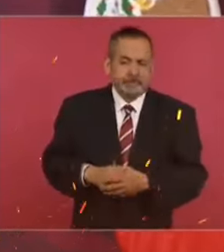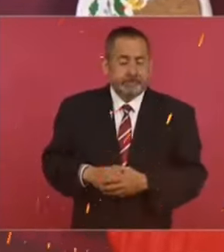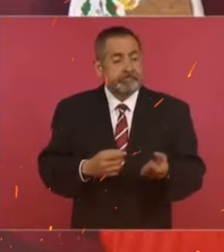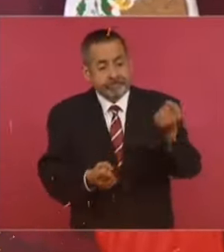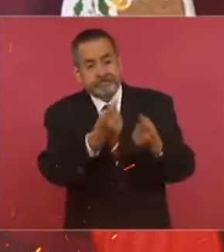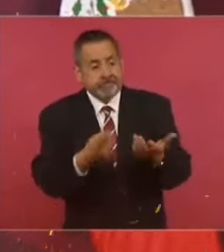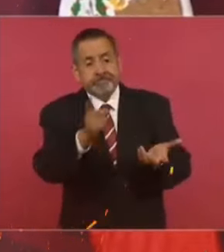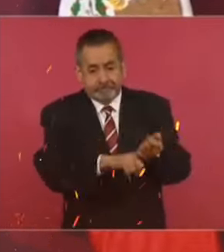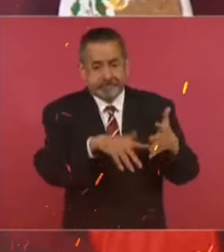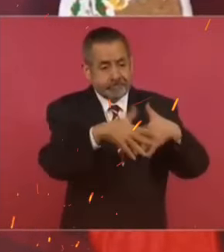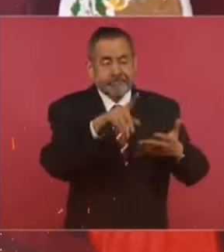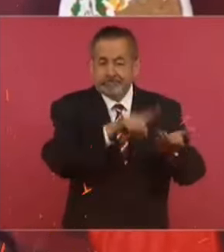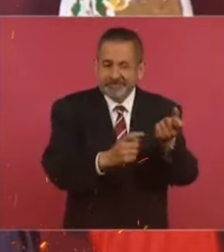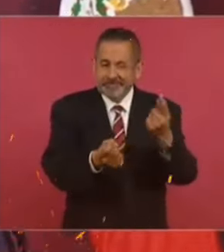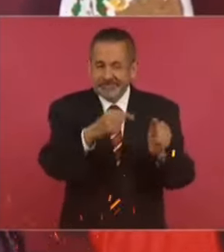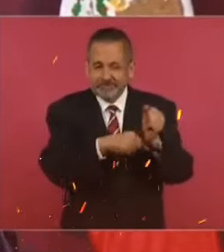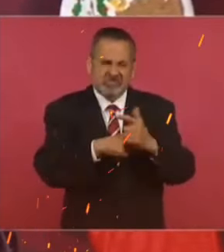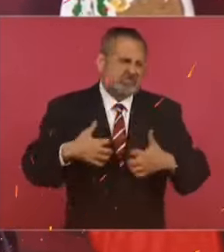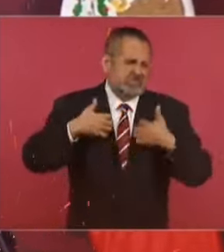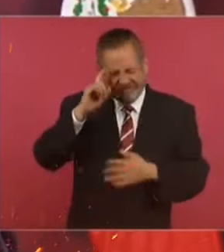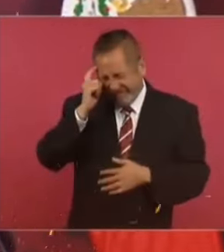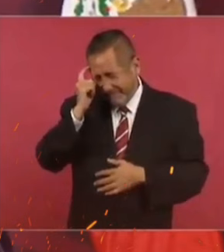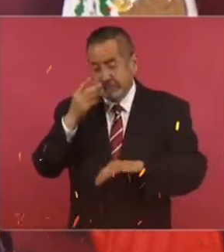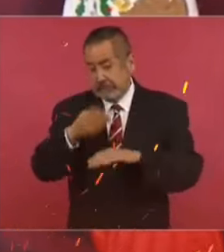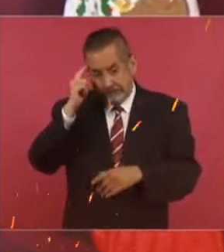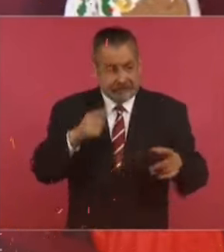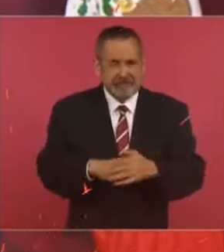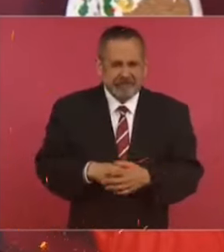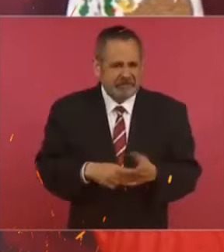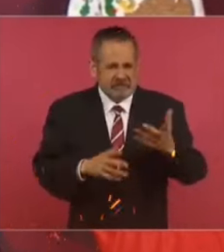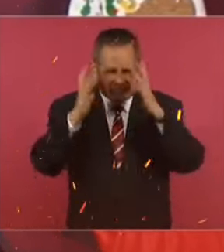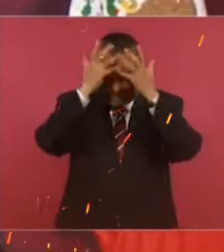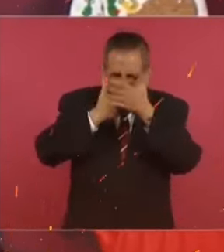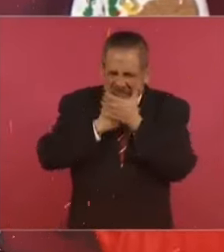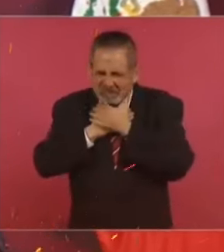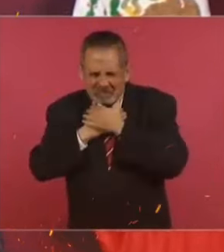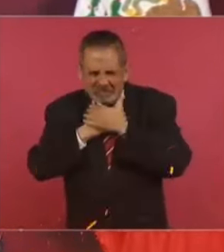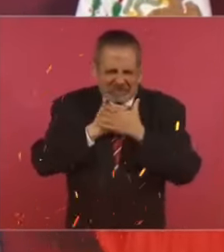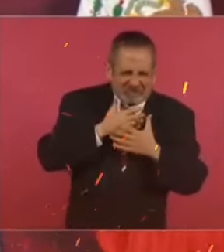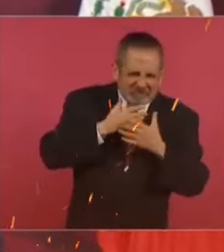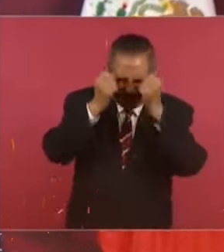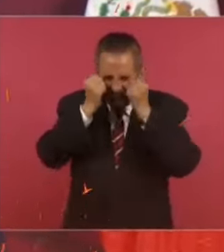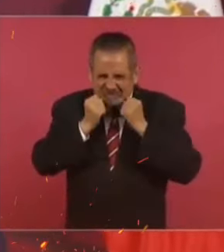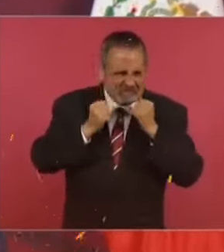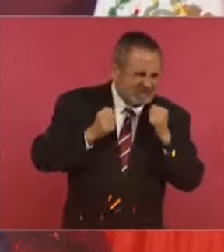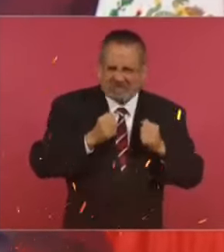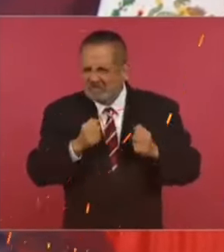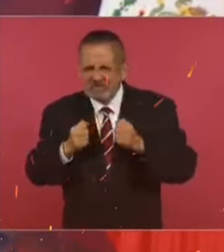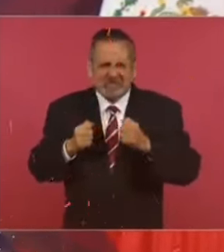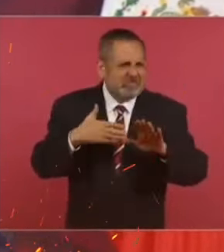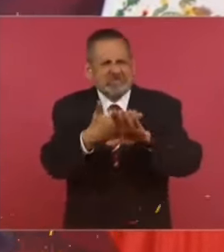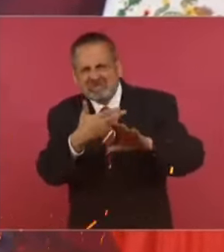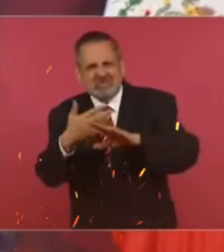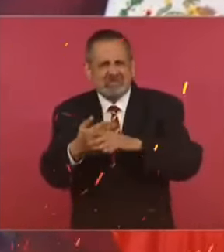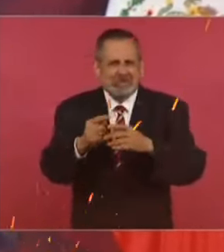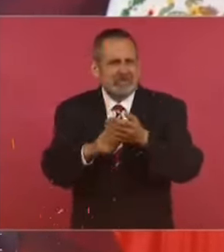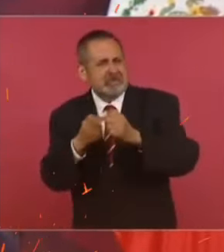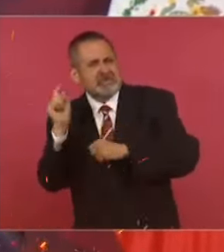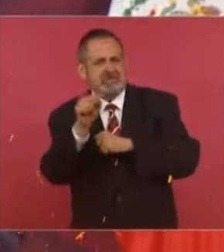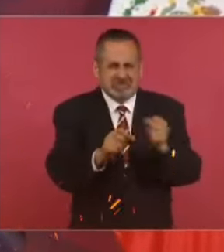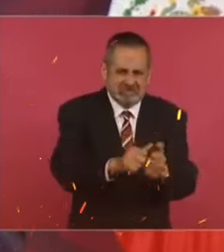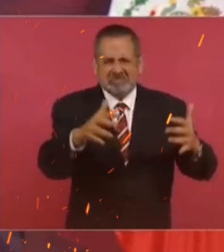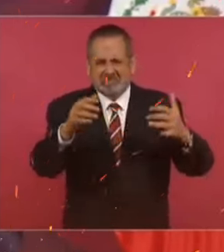vienen unos ahí muy enojados. Y luego hasta se encapuchan. Y tiran bombas